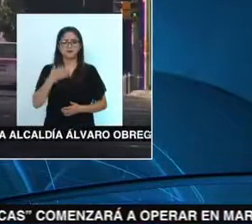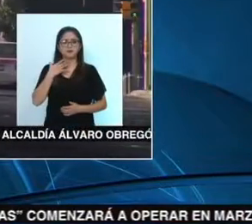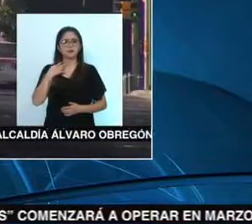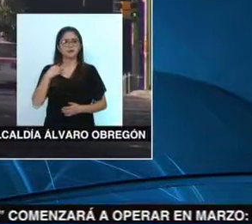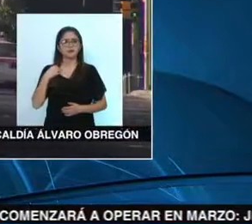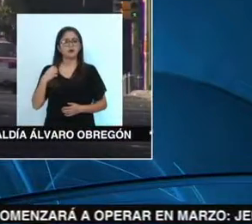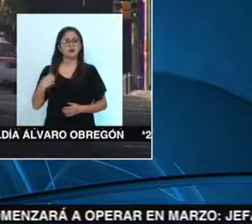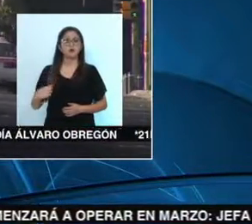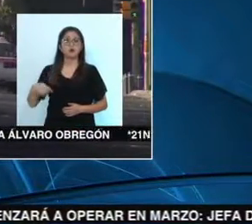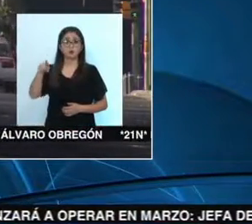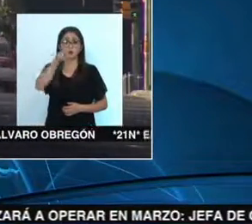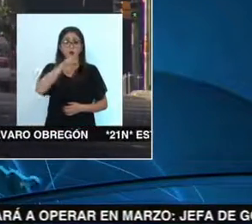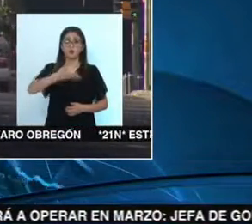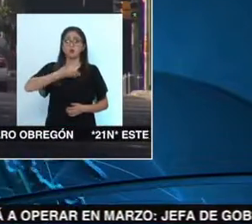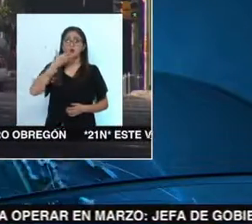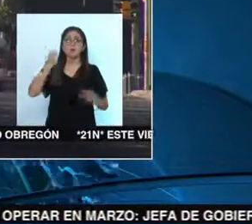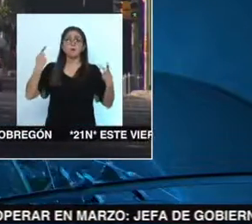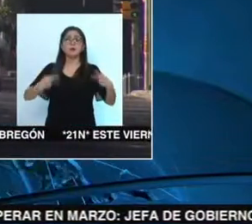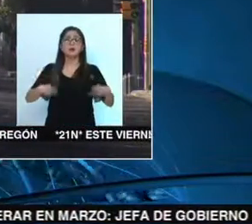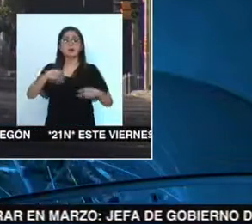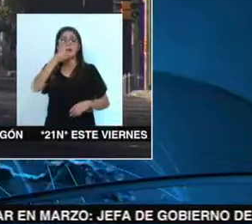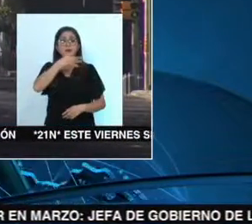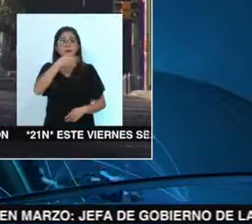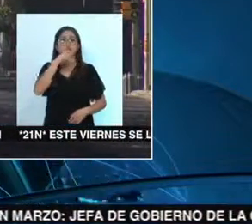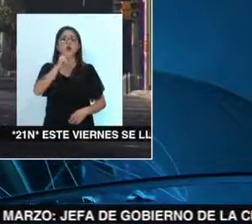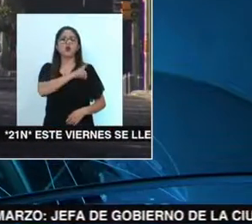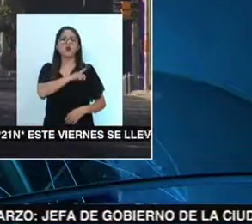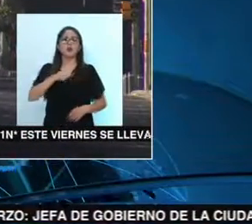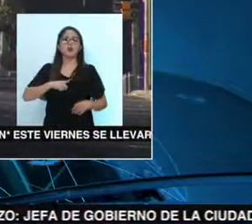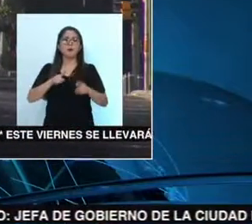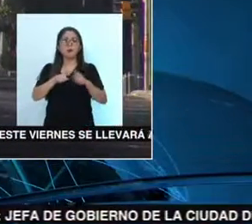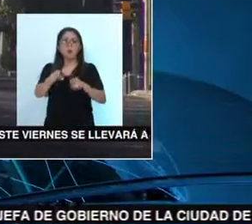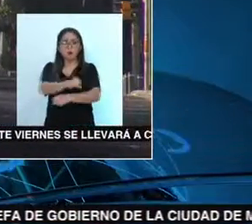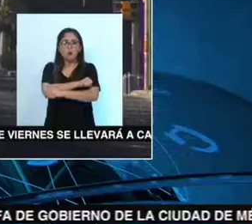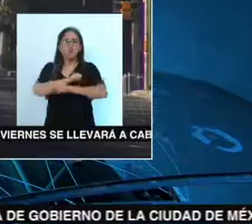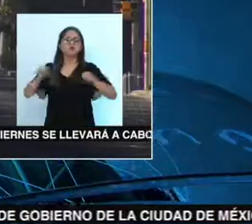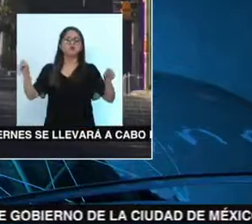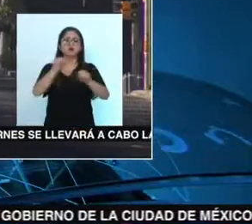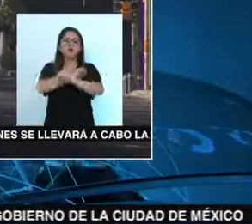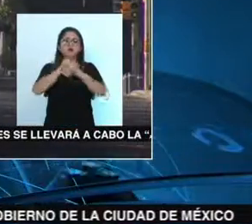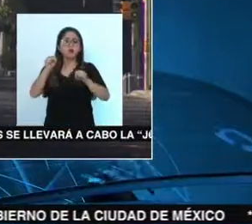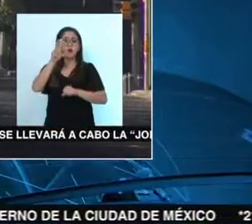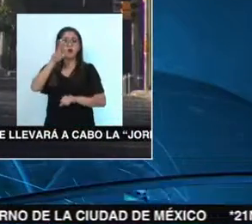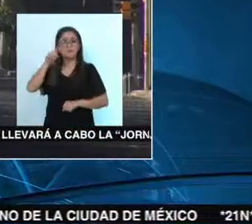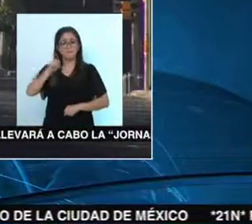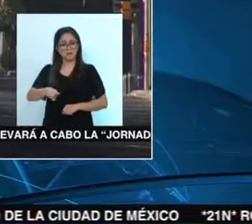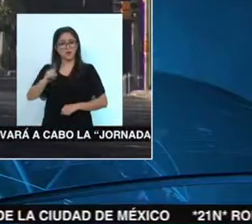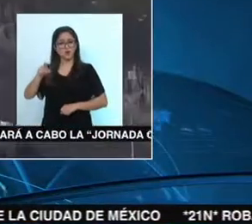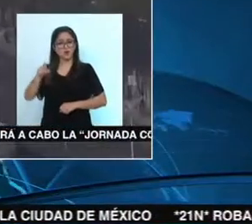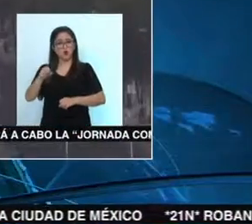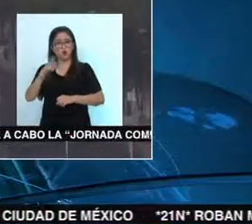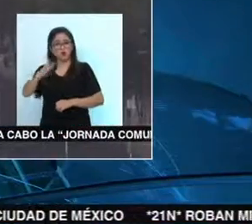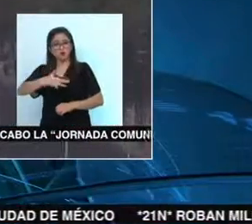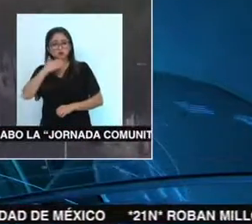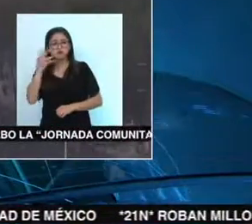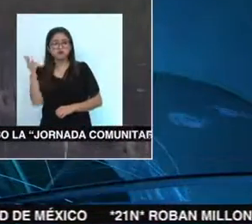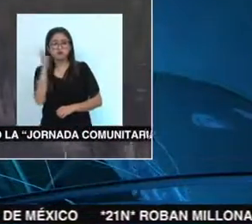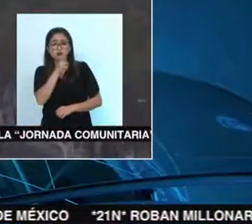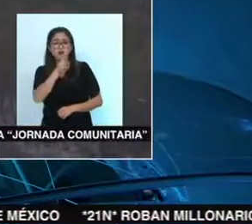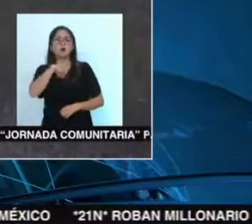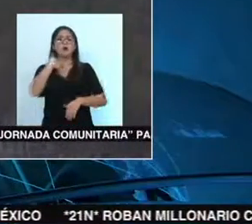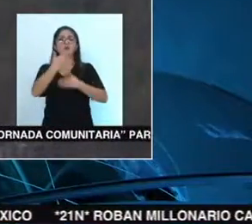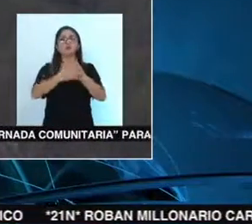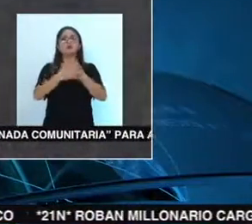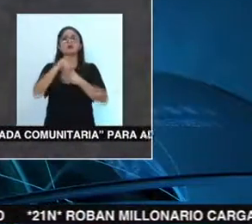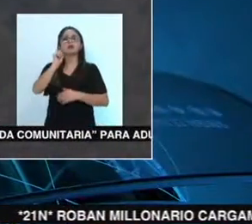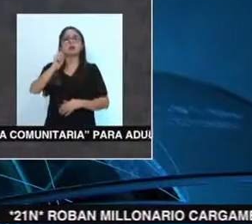tengamos fiestas, evitar quemar cohetes. No solamente estamos generando contaminación, sino estamos teniendo el riesgo de tener algún accidente,